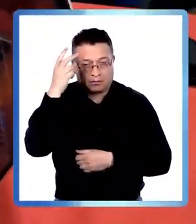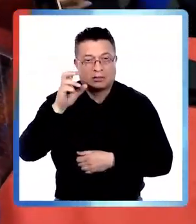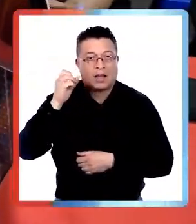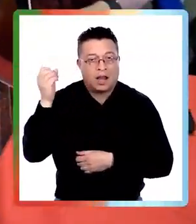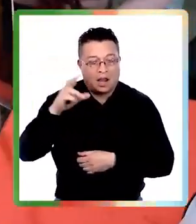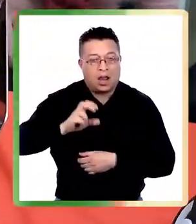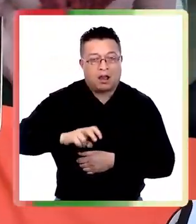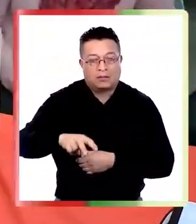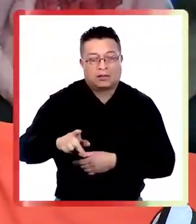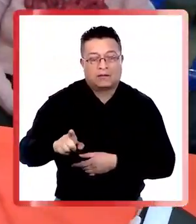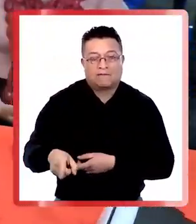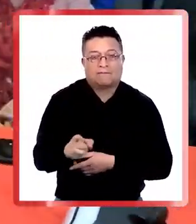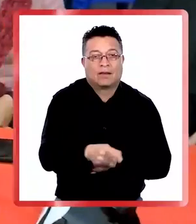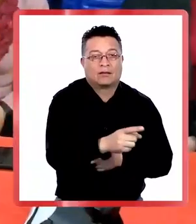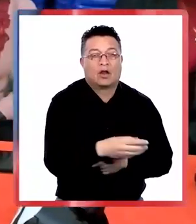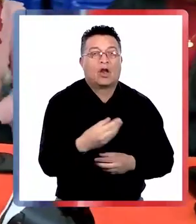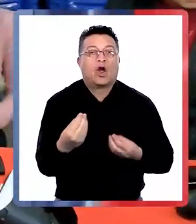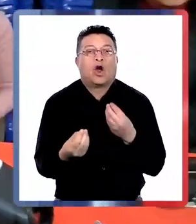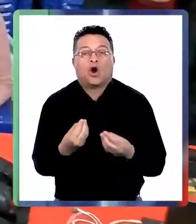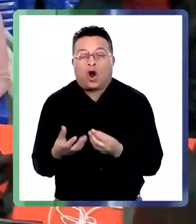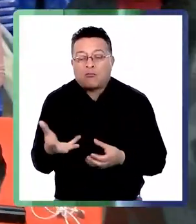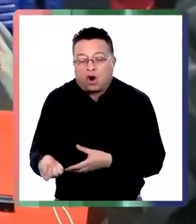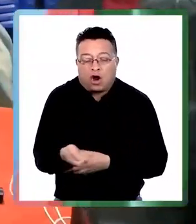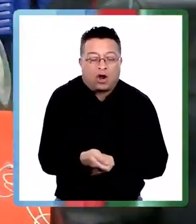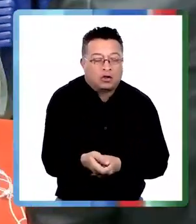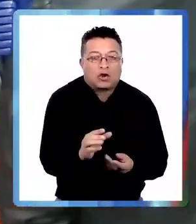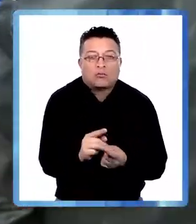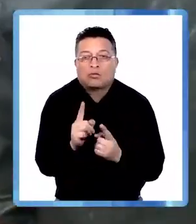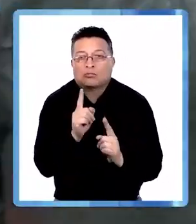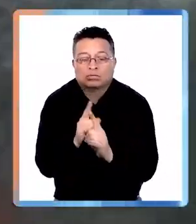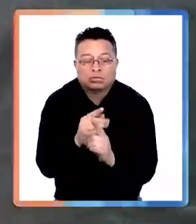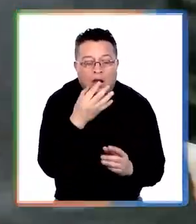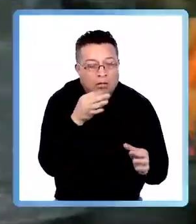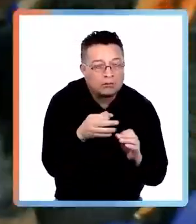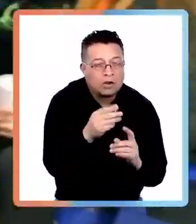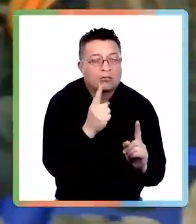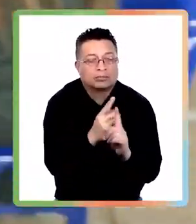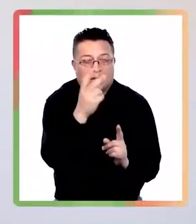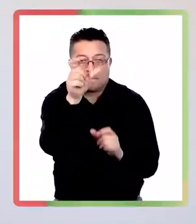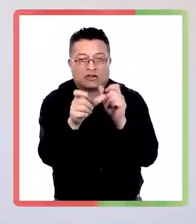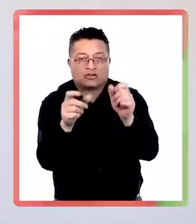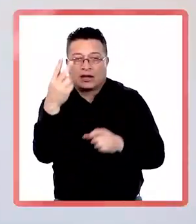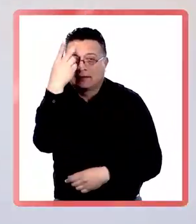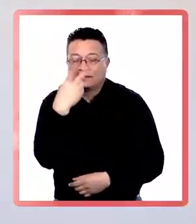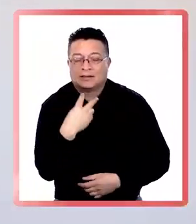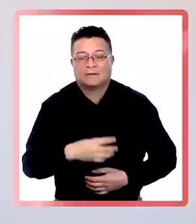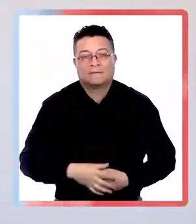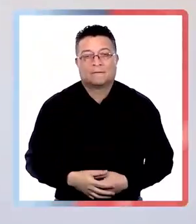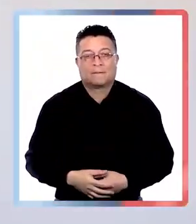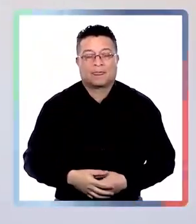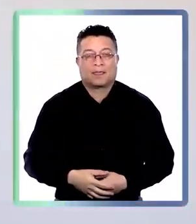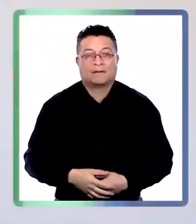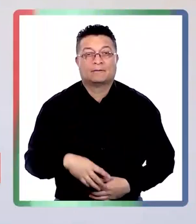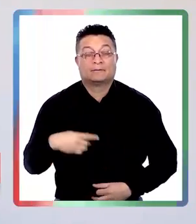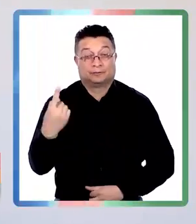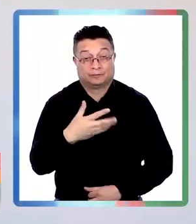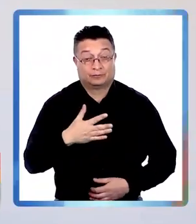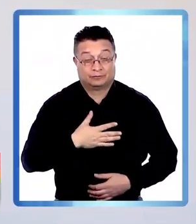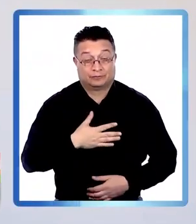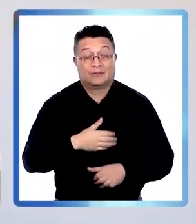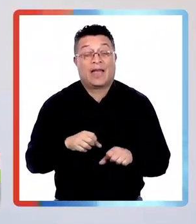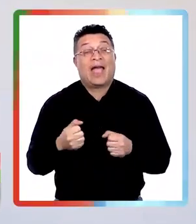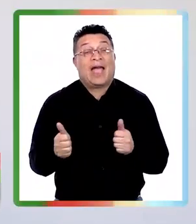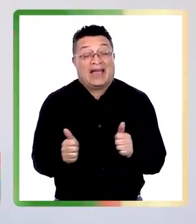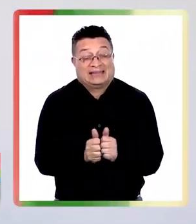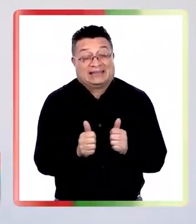guía, cómo tomarlo y cómo dirigirse hacia las personas ciegas. Buscamos que los asistentes y las